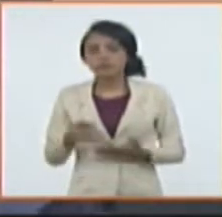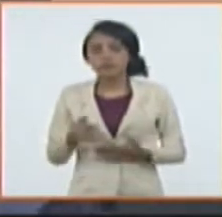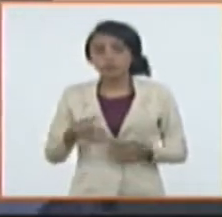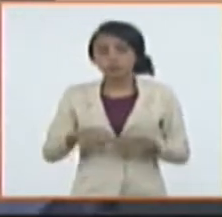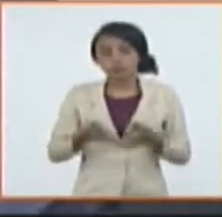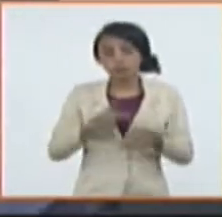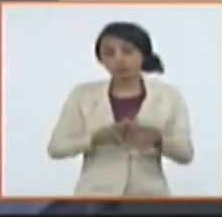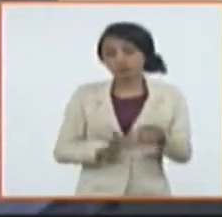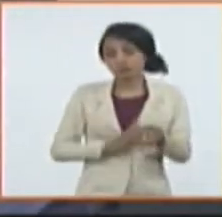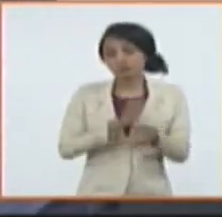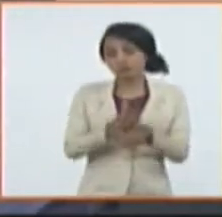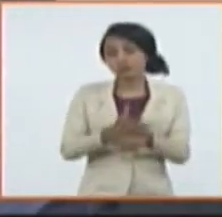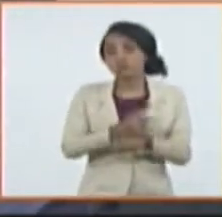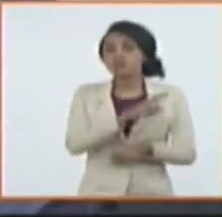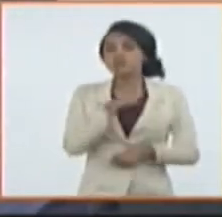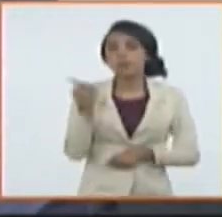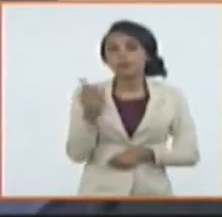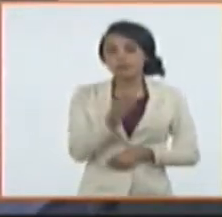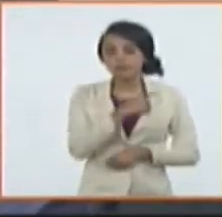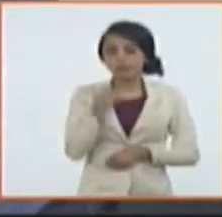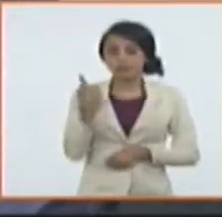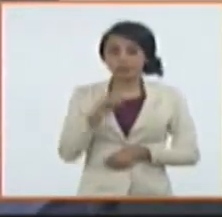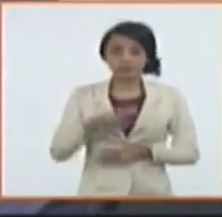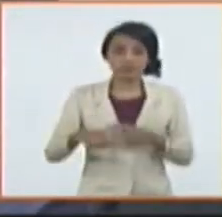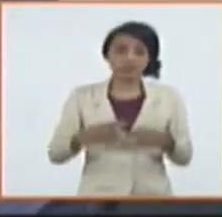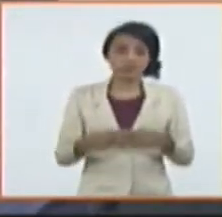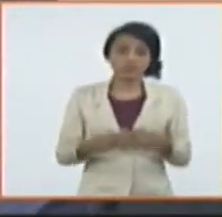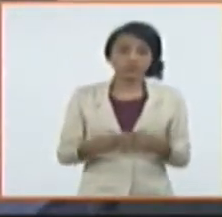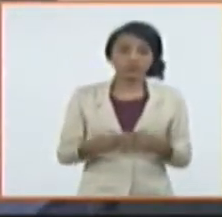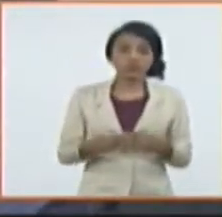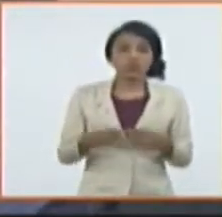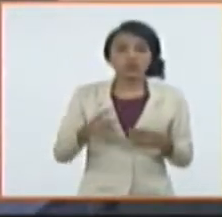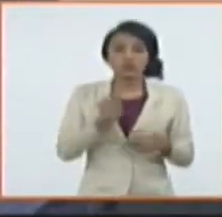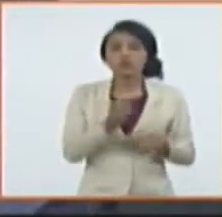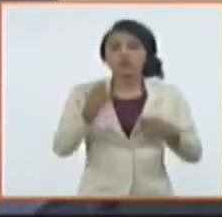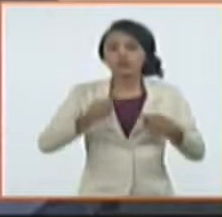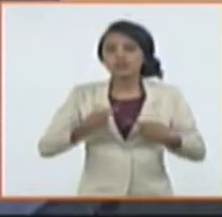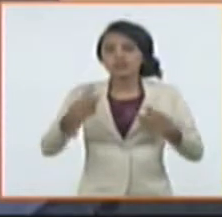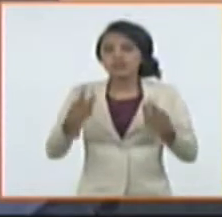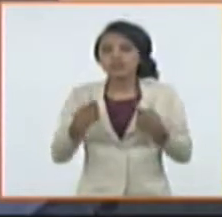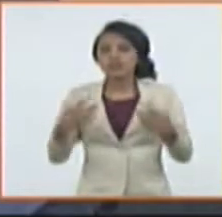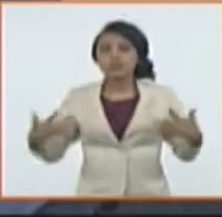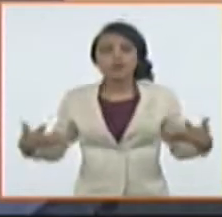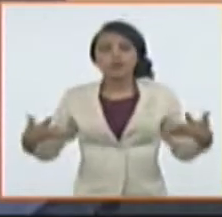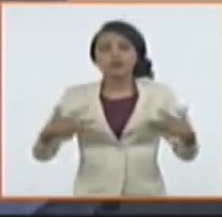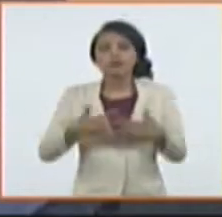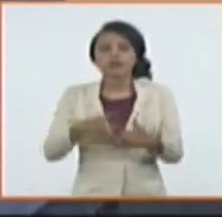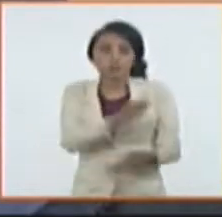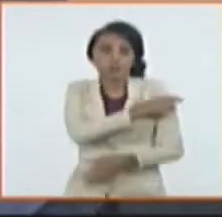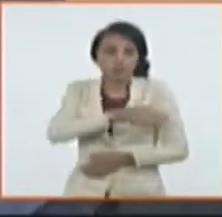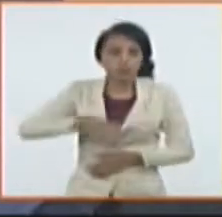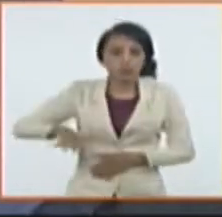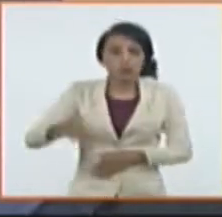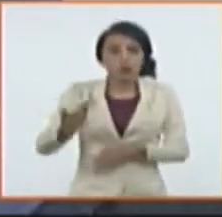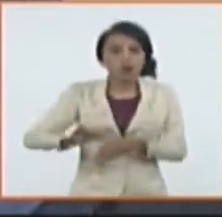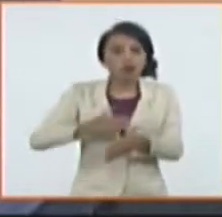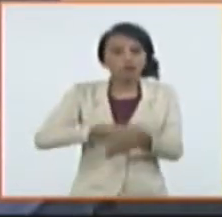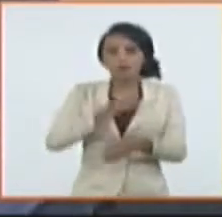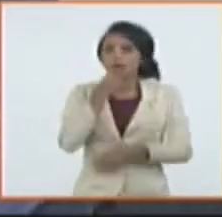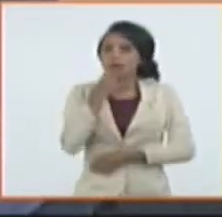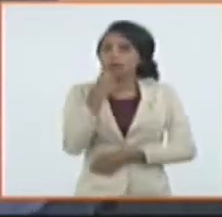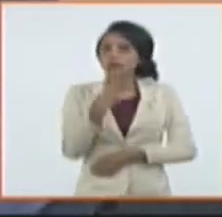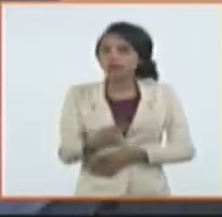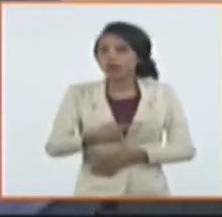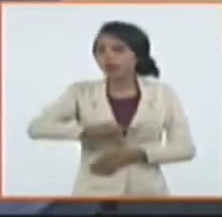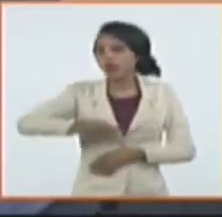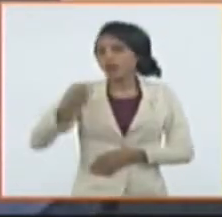pandemia, con los cuales teníamos un contacto sistemático con la población, donde resolvíamos, atendíamos, escuchábamos